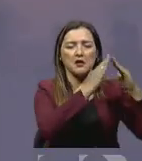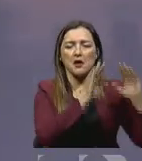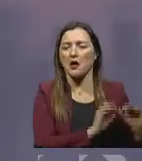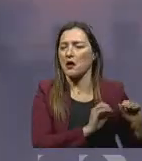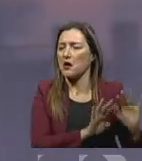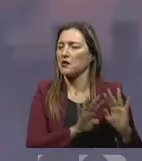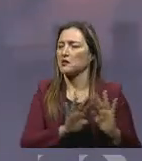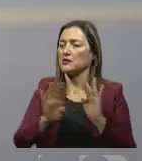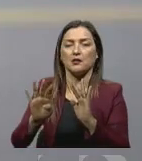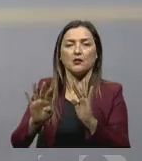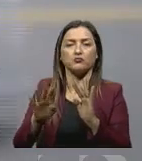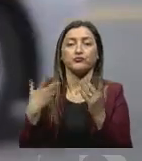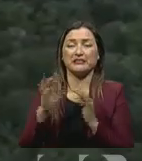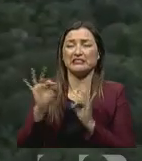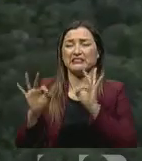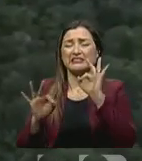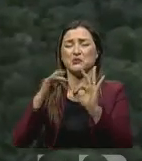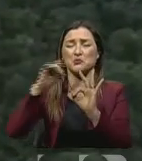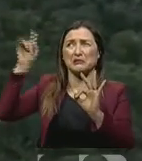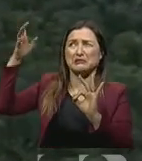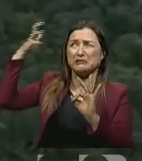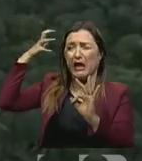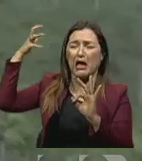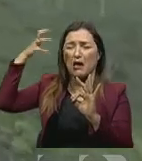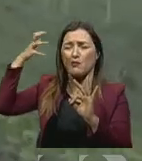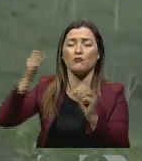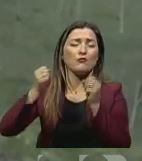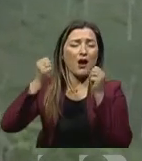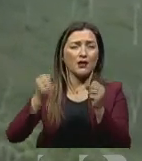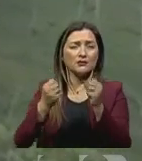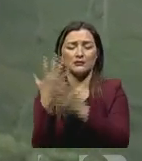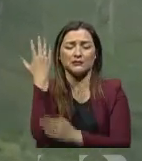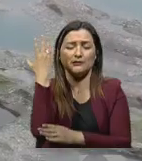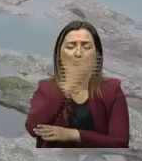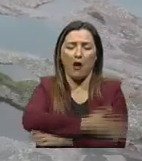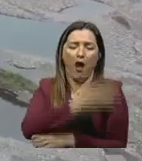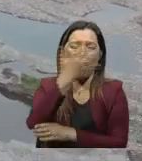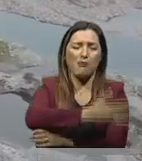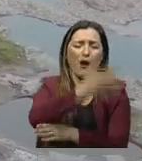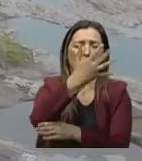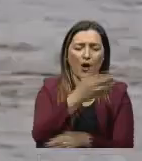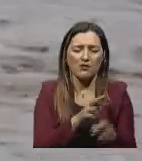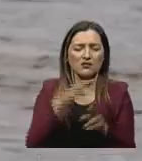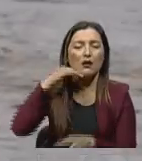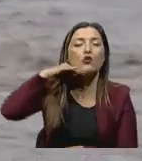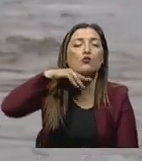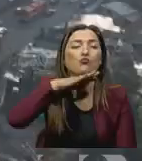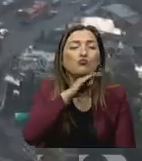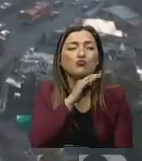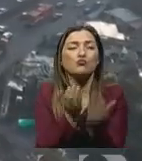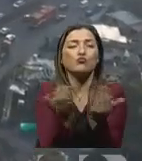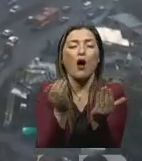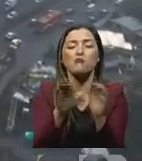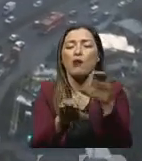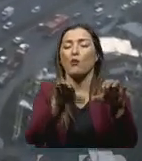y ha acelerado el calentamiento global cada vez son más las zonas deforestadas los ríos están sucios y llenos de desperdicios